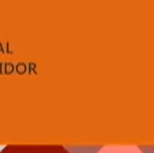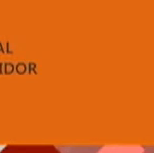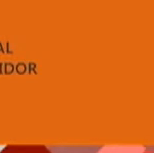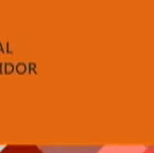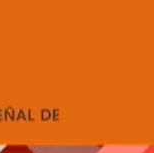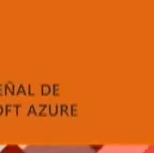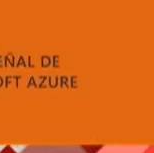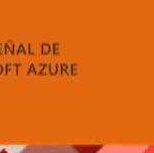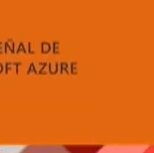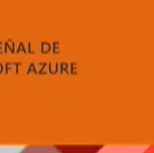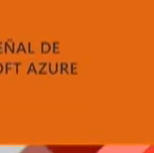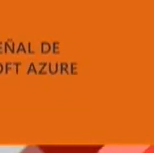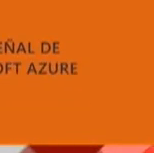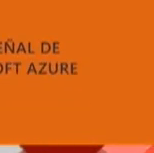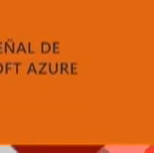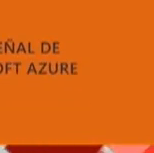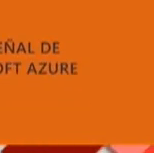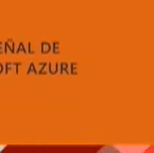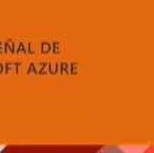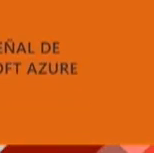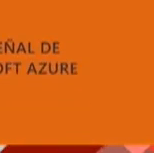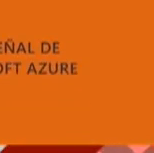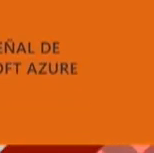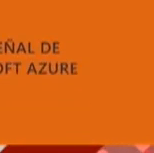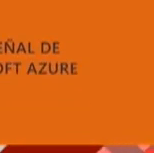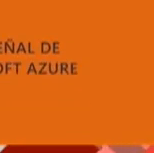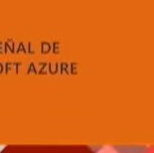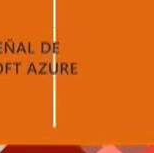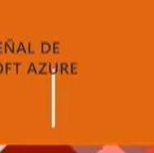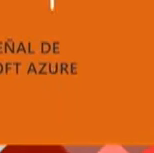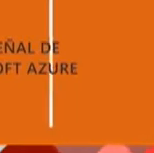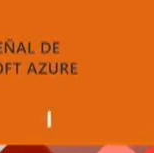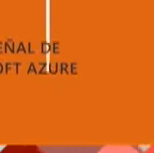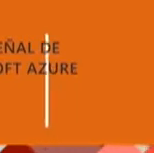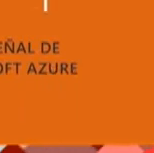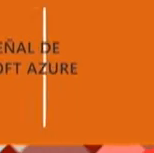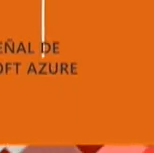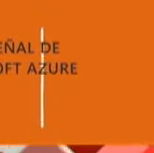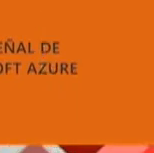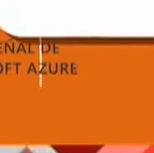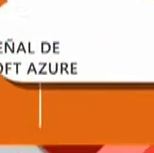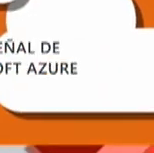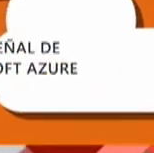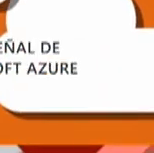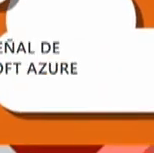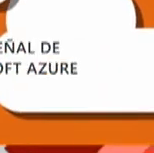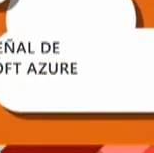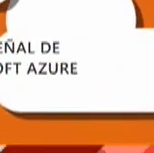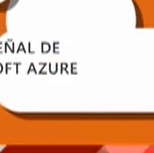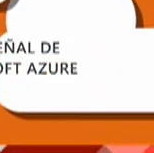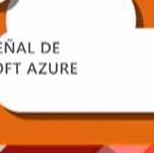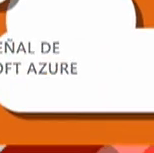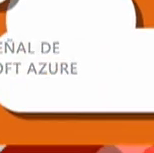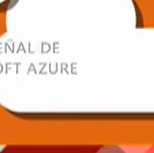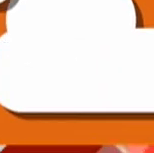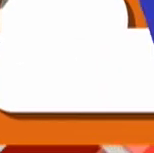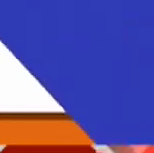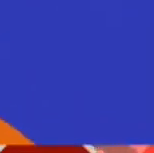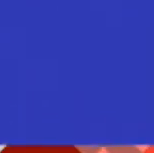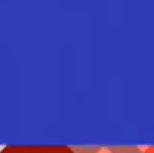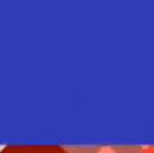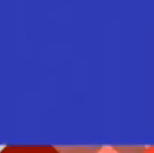Cárdenas, Colima, Jalisco y la bahía de Caleta de Campos en Michoacán. Así que muy importante